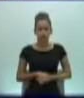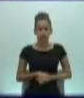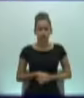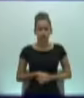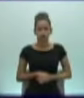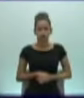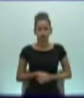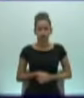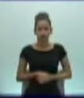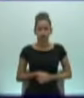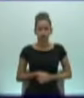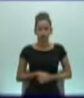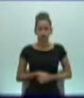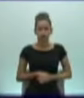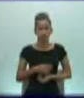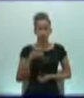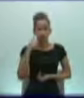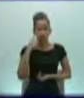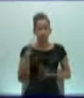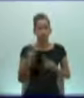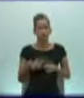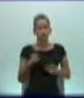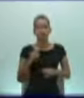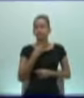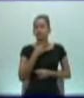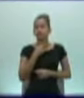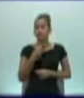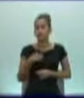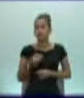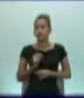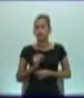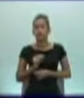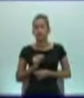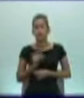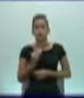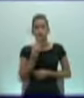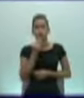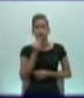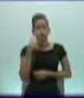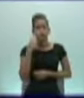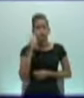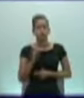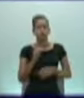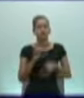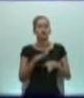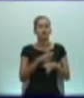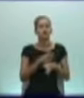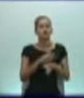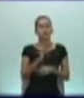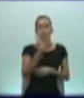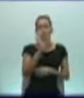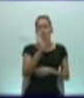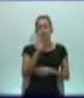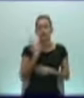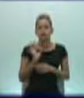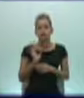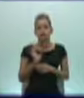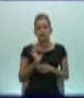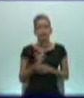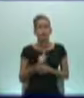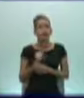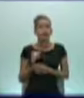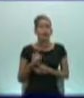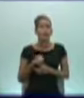Veamos entonces otro ejemplo en el cual podamos ver el significado del tanto por ciento a partir de sus